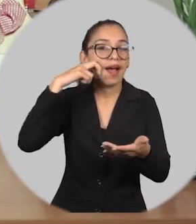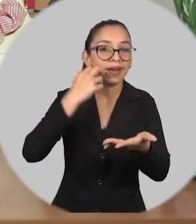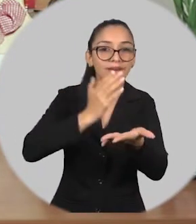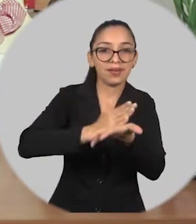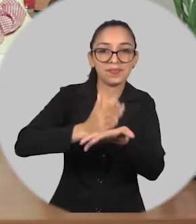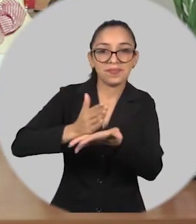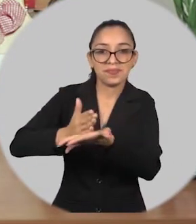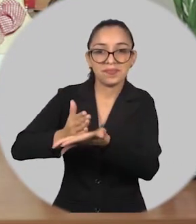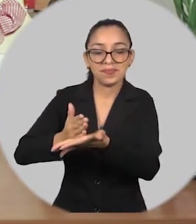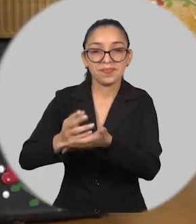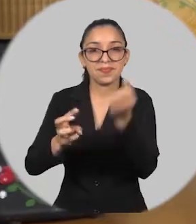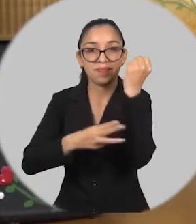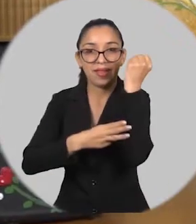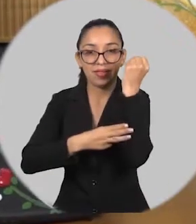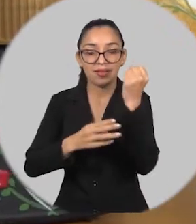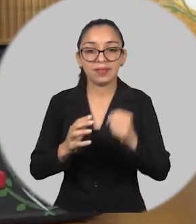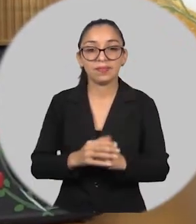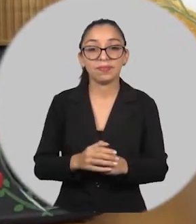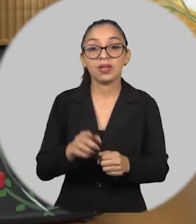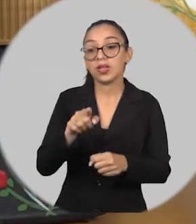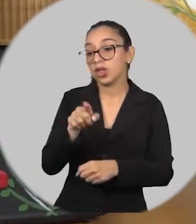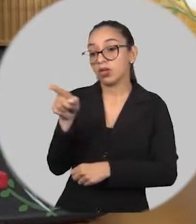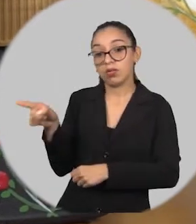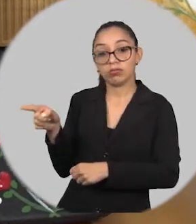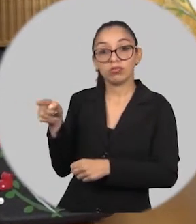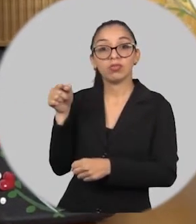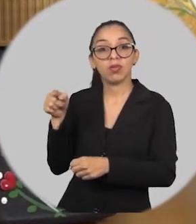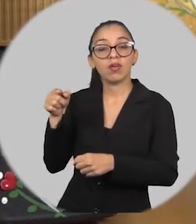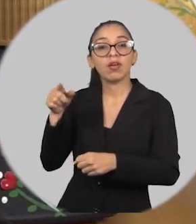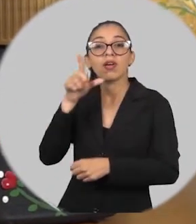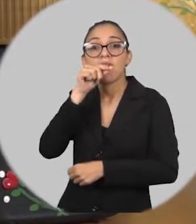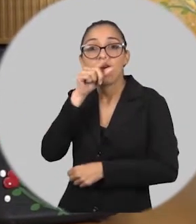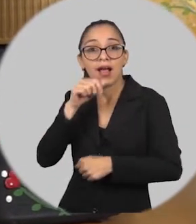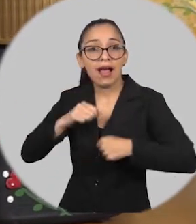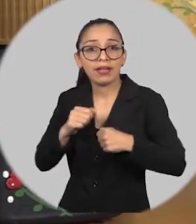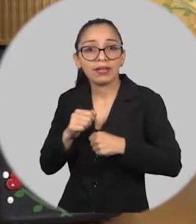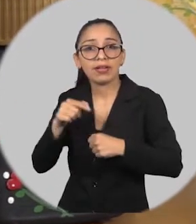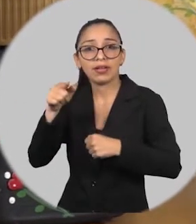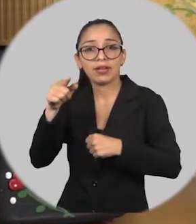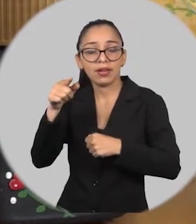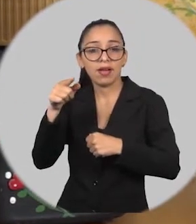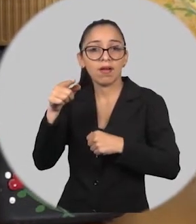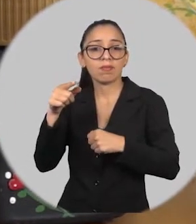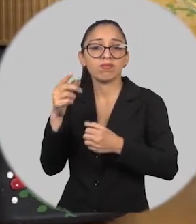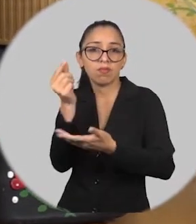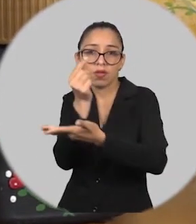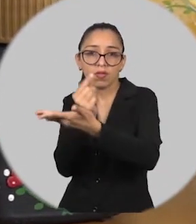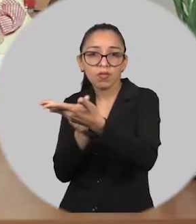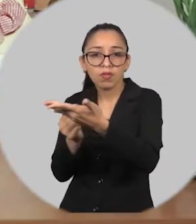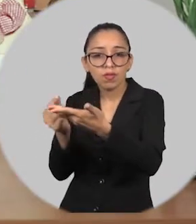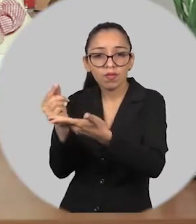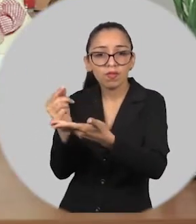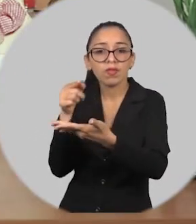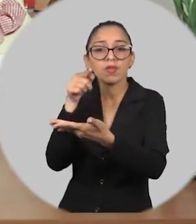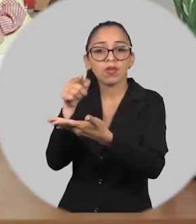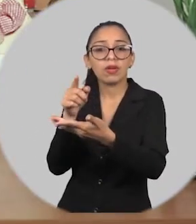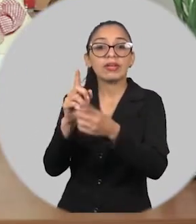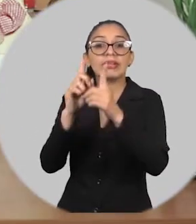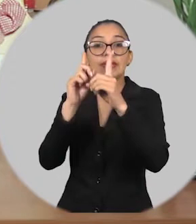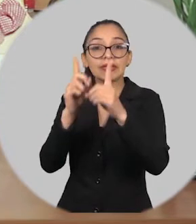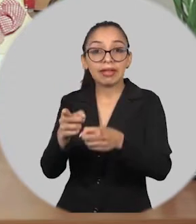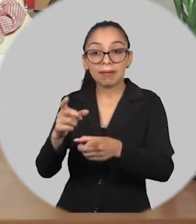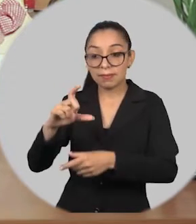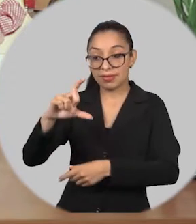gallinita al estilo country, que en este caso les muestro, en vez de pintar en este potecito que es un